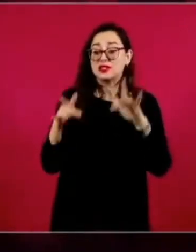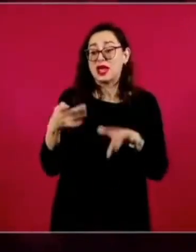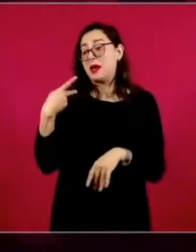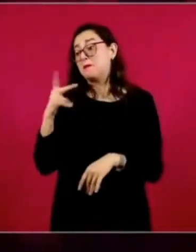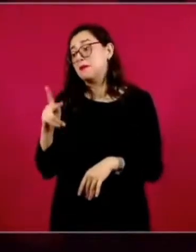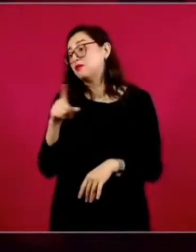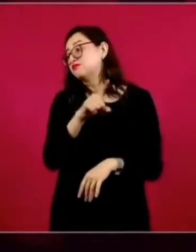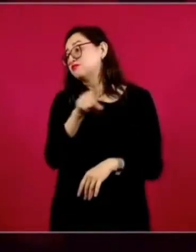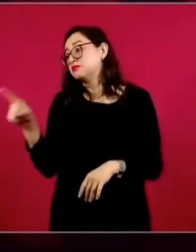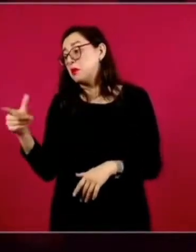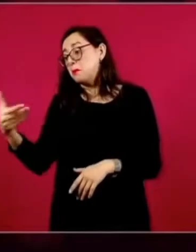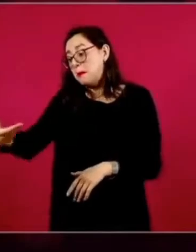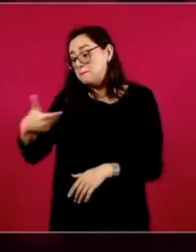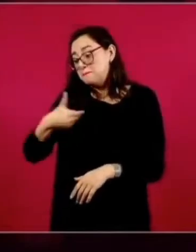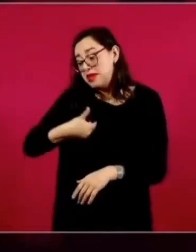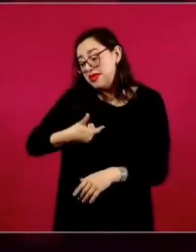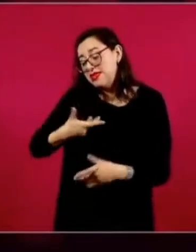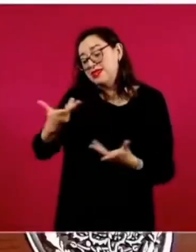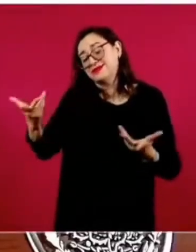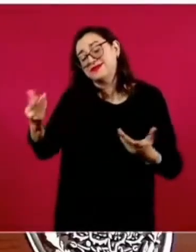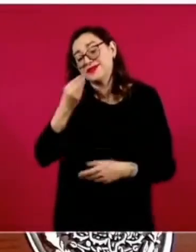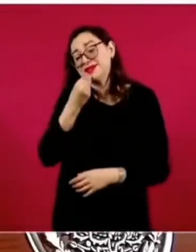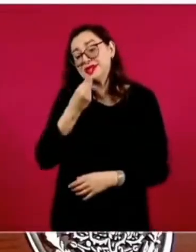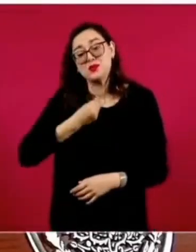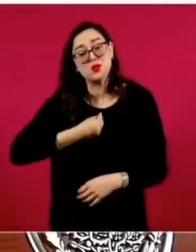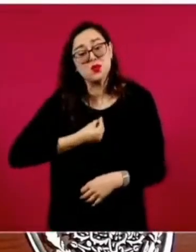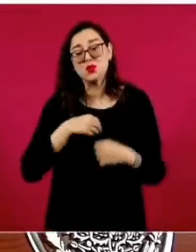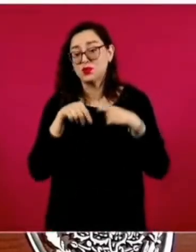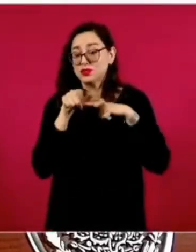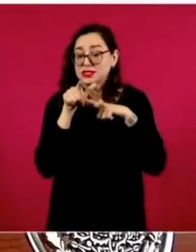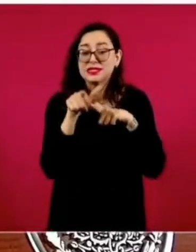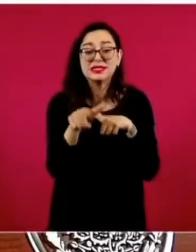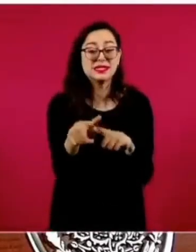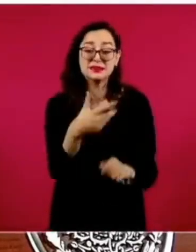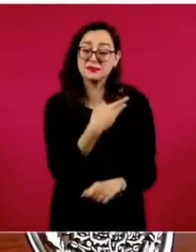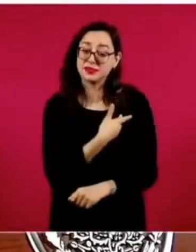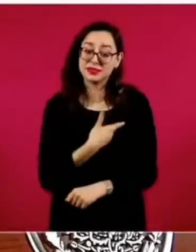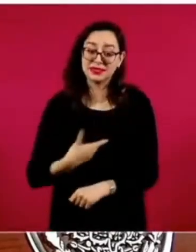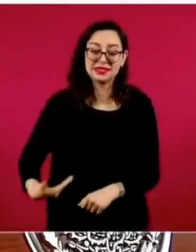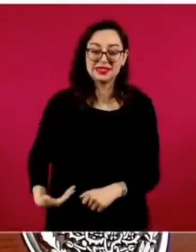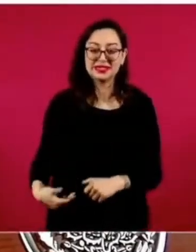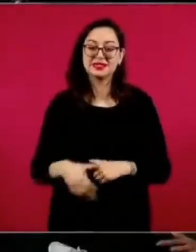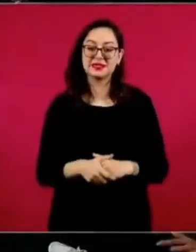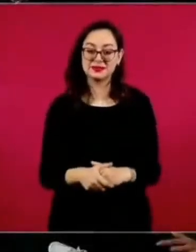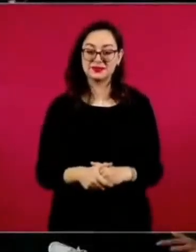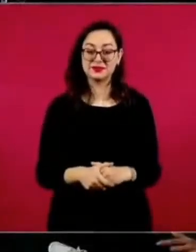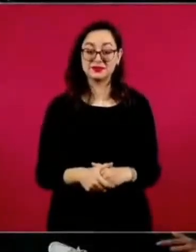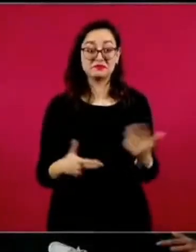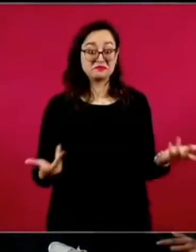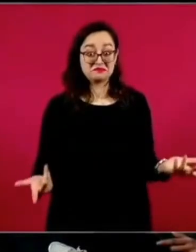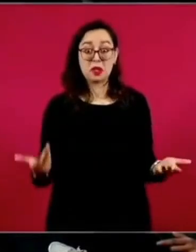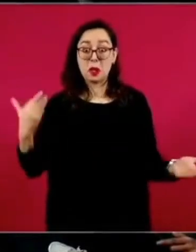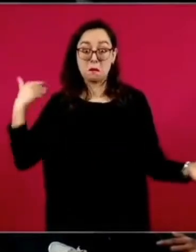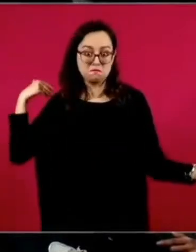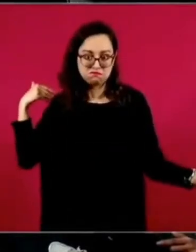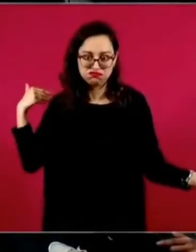voy a seguir adelante. Pero todo eso, o sea, está relacionado